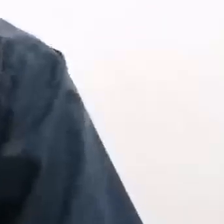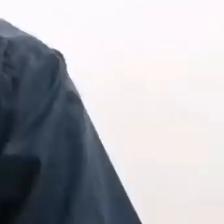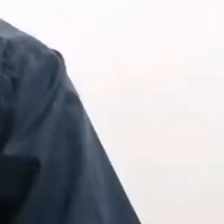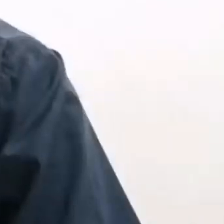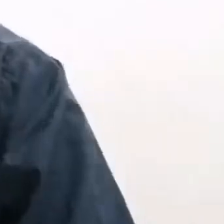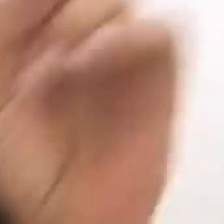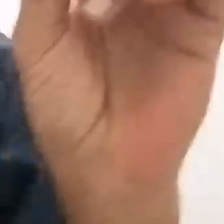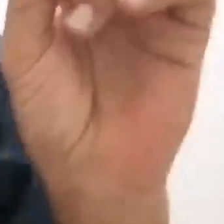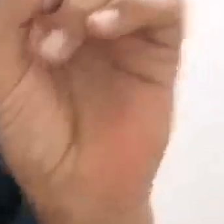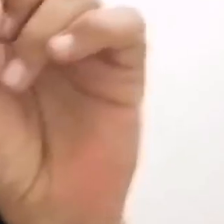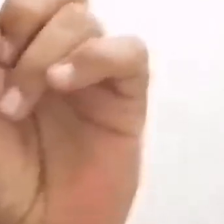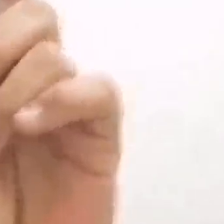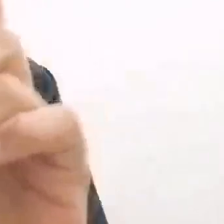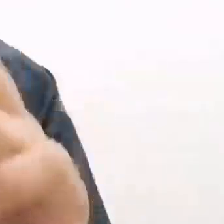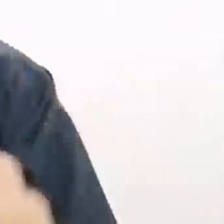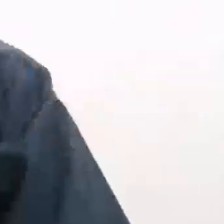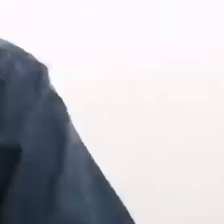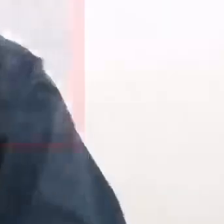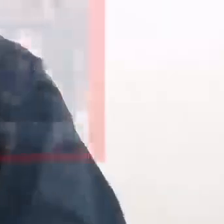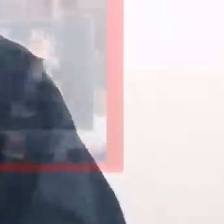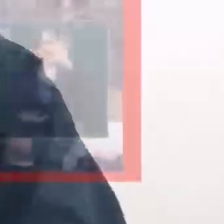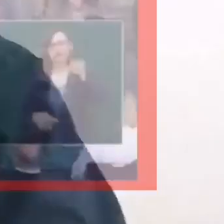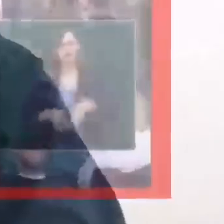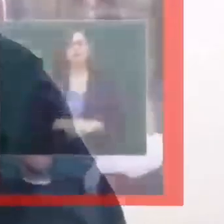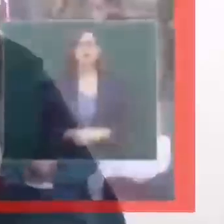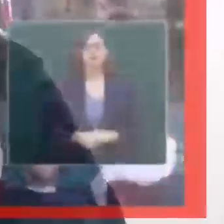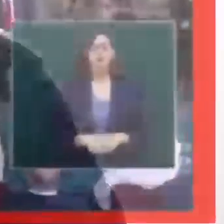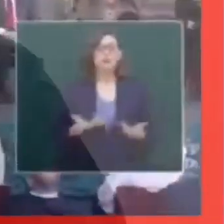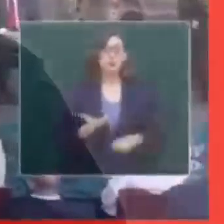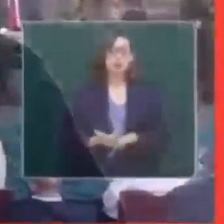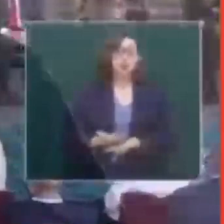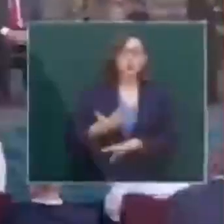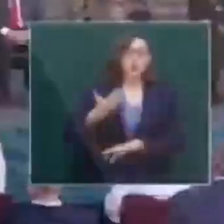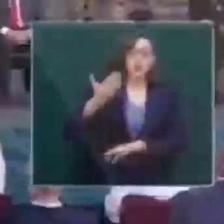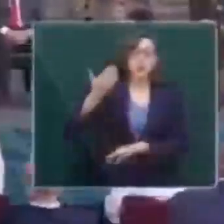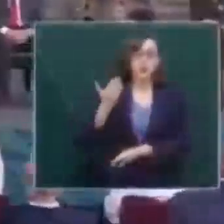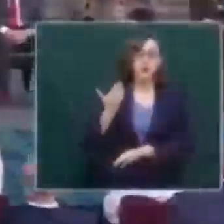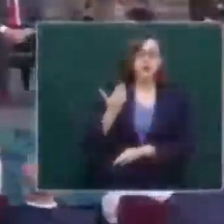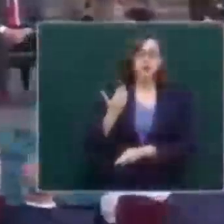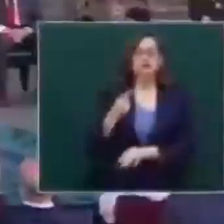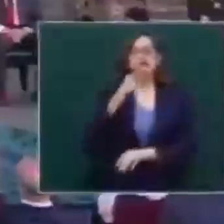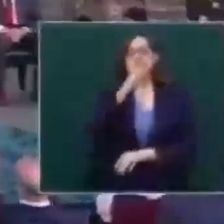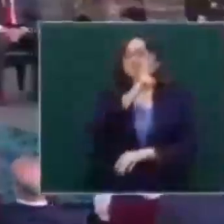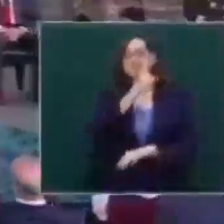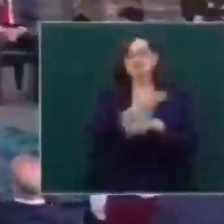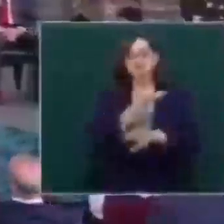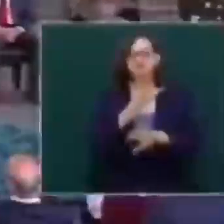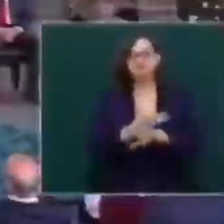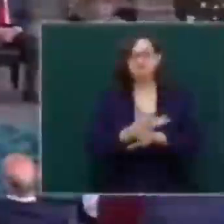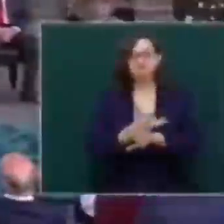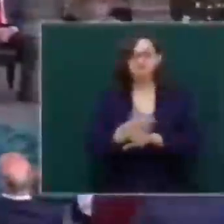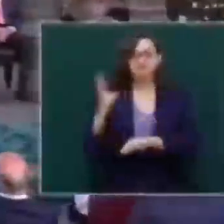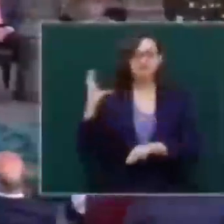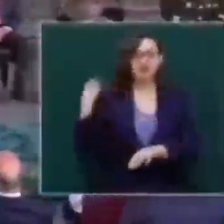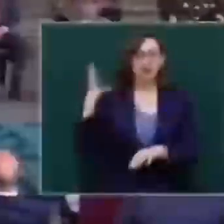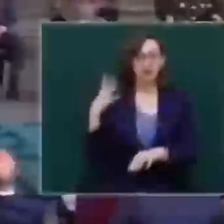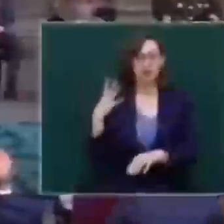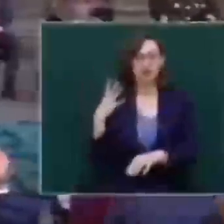para despedirnos. Aquí les dejo el video. Desde aquel tiempo, Washington nunca ha dejado de